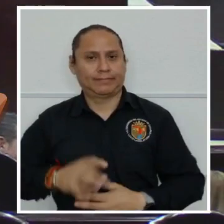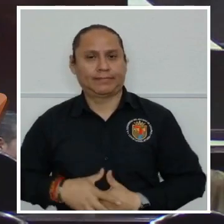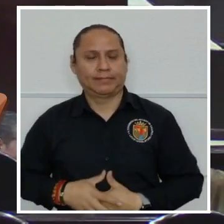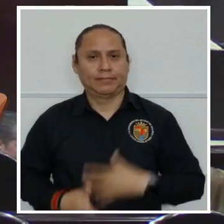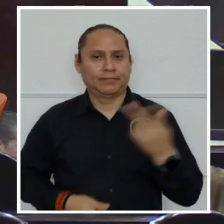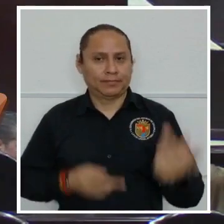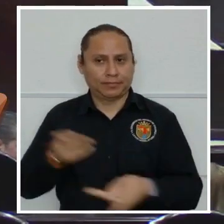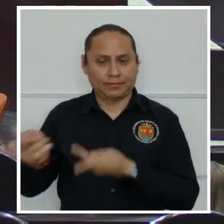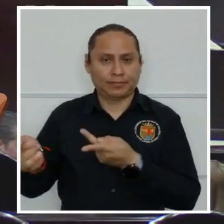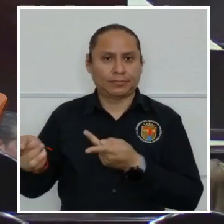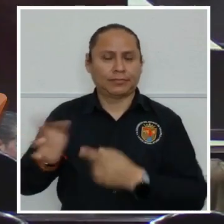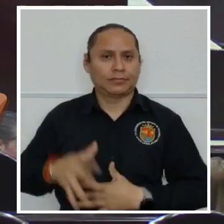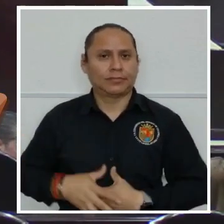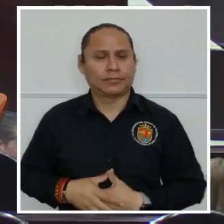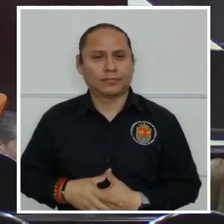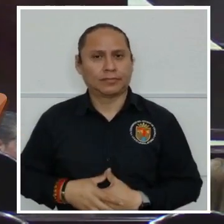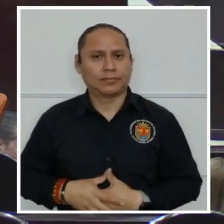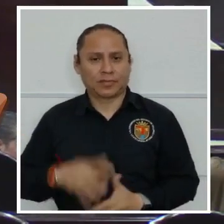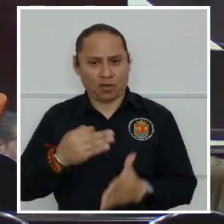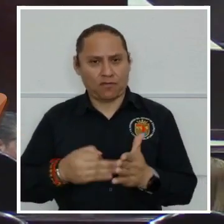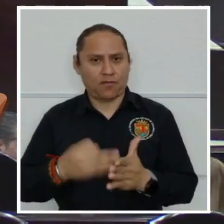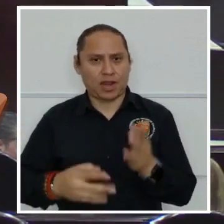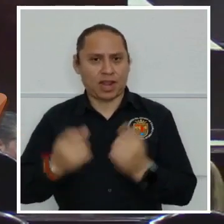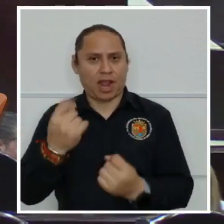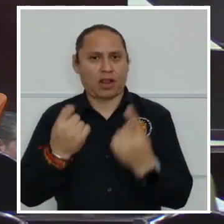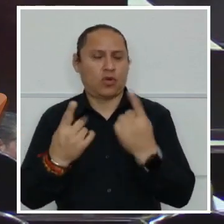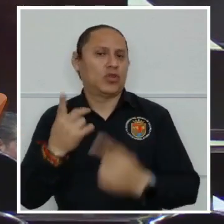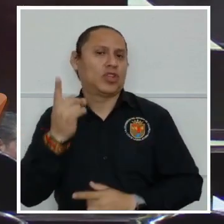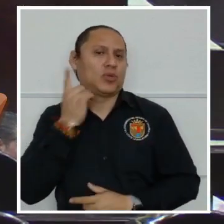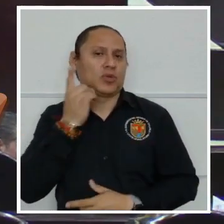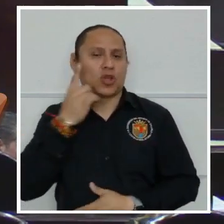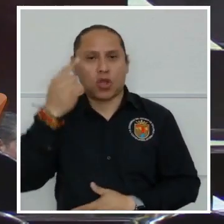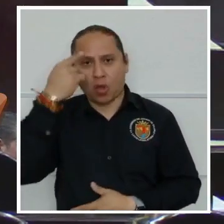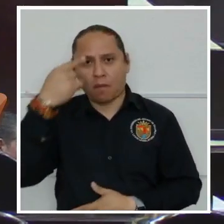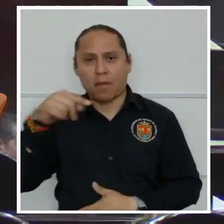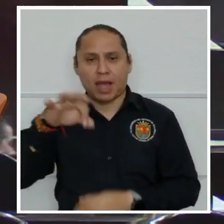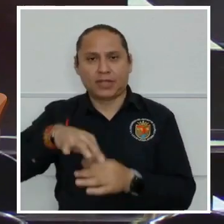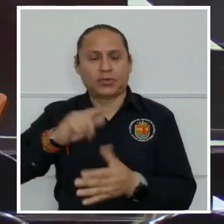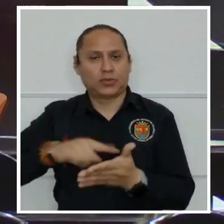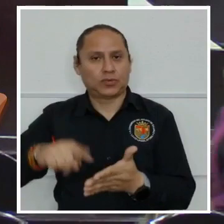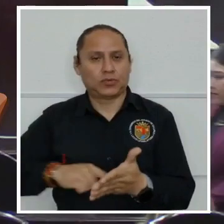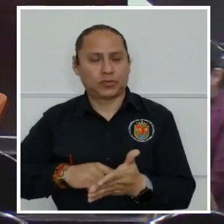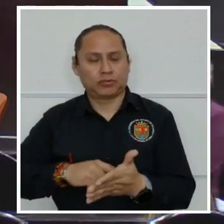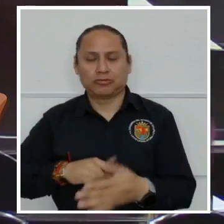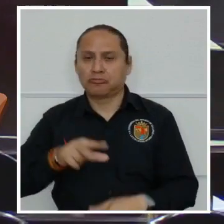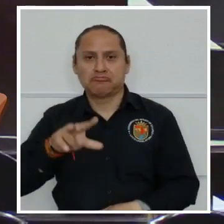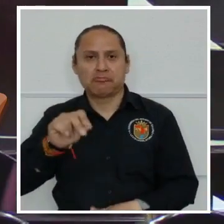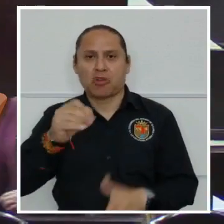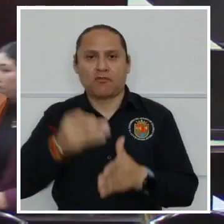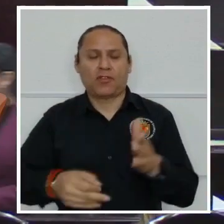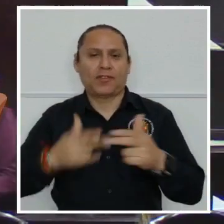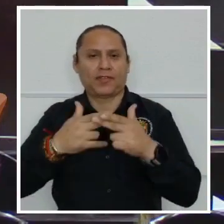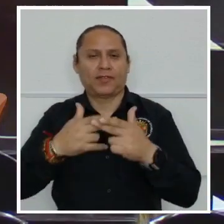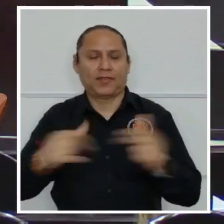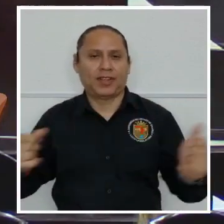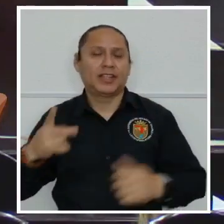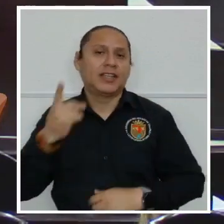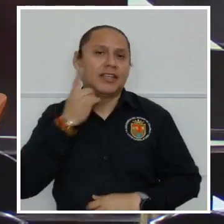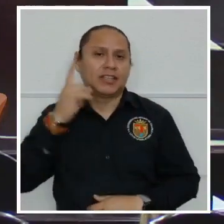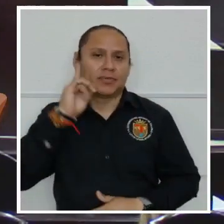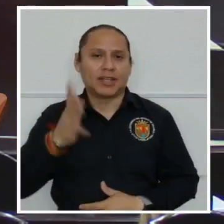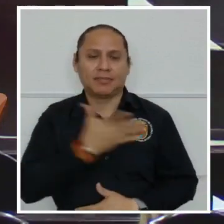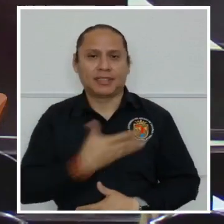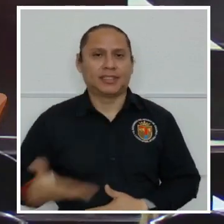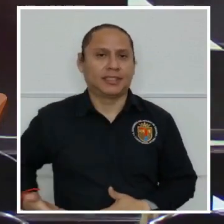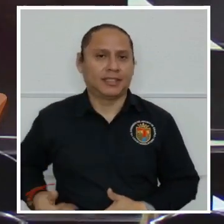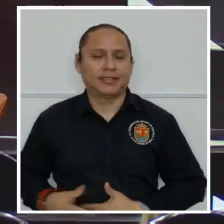Se pregunta a la Honorable Asamblea si falta algún legislador por emitir su voto. No falta ningún legislador por emitir su